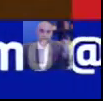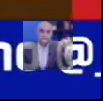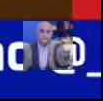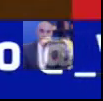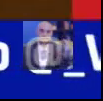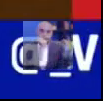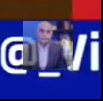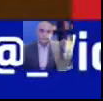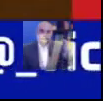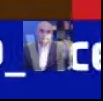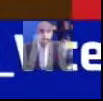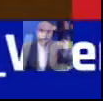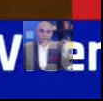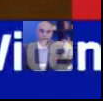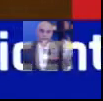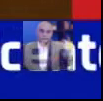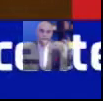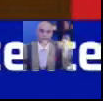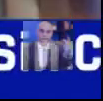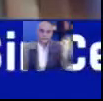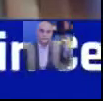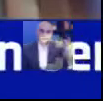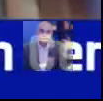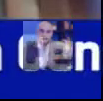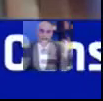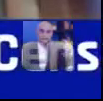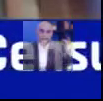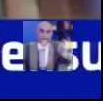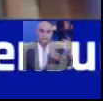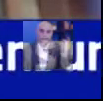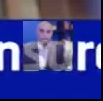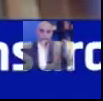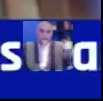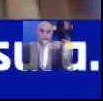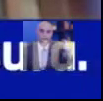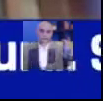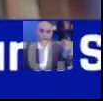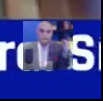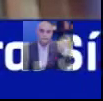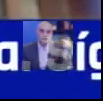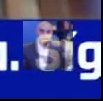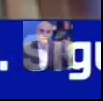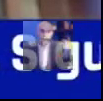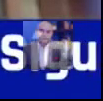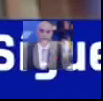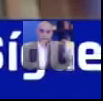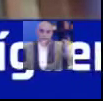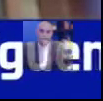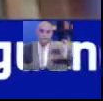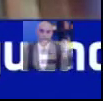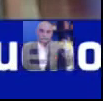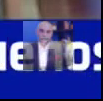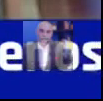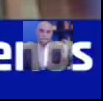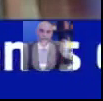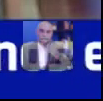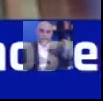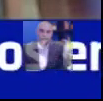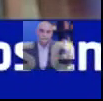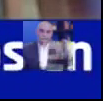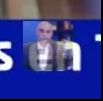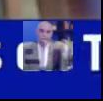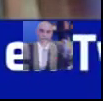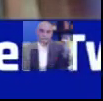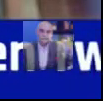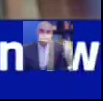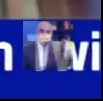yo creo que no es válida esa crítica de los medios y que, por el contrario, el ministro presidente de la Corte